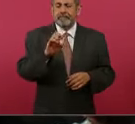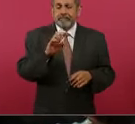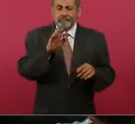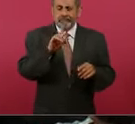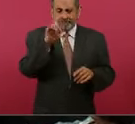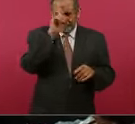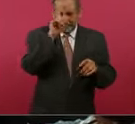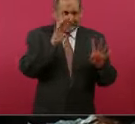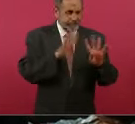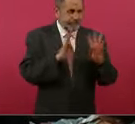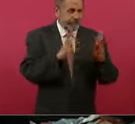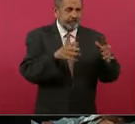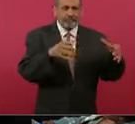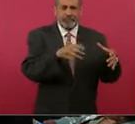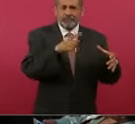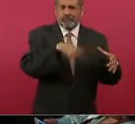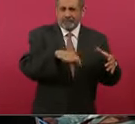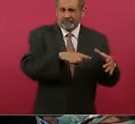cuando